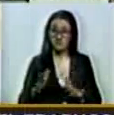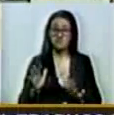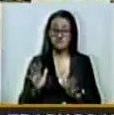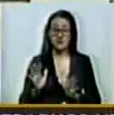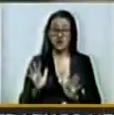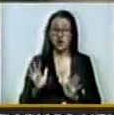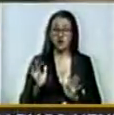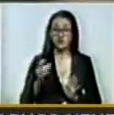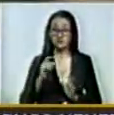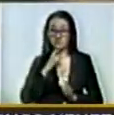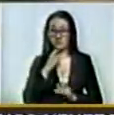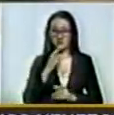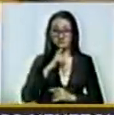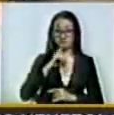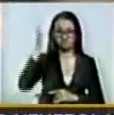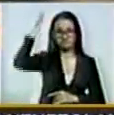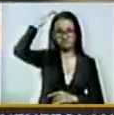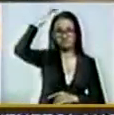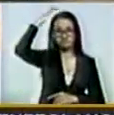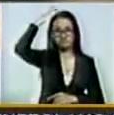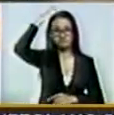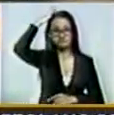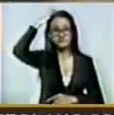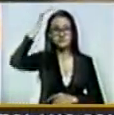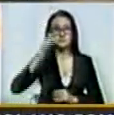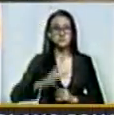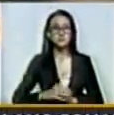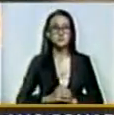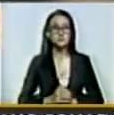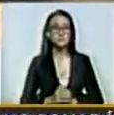afuera. Lo han hecho